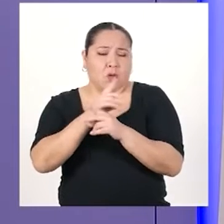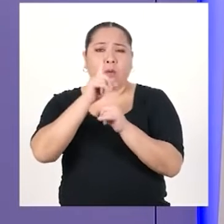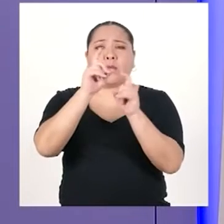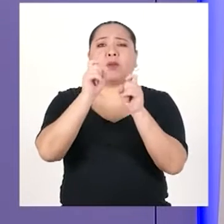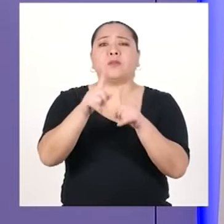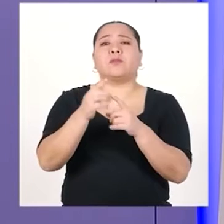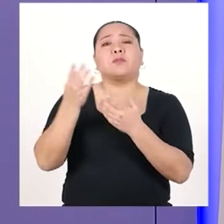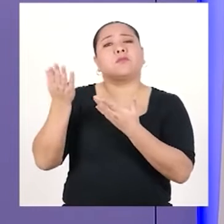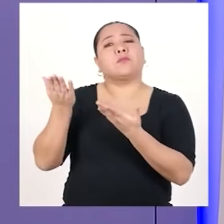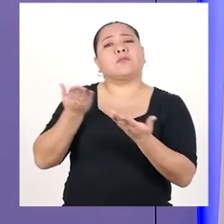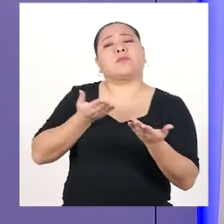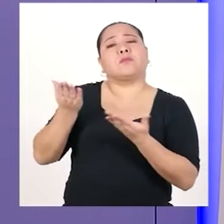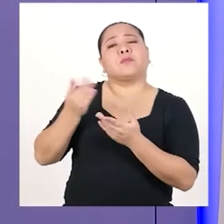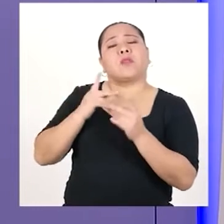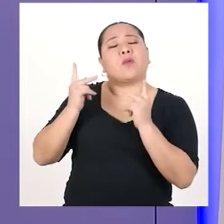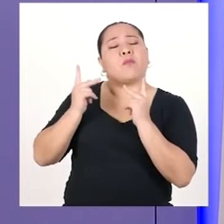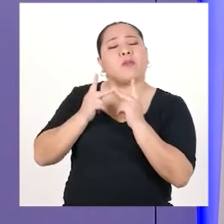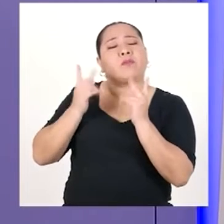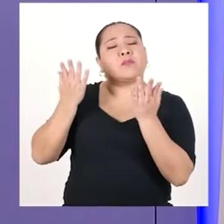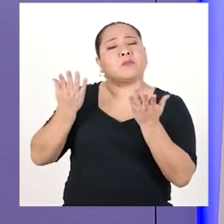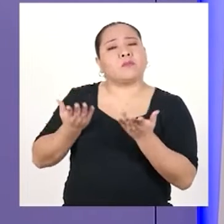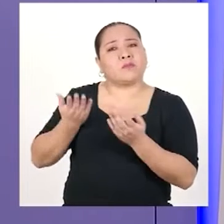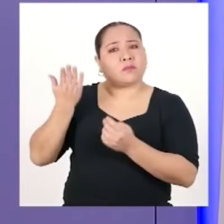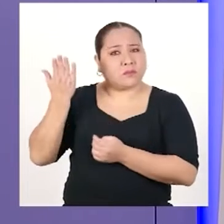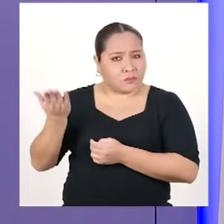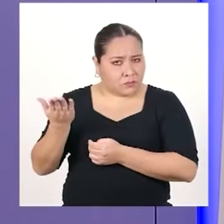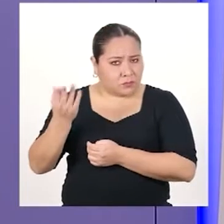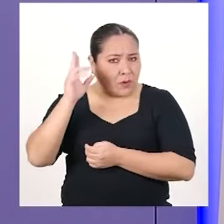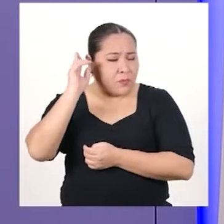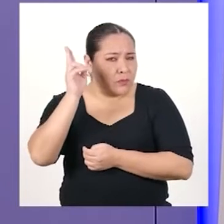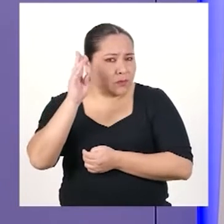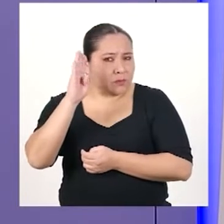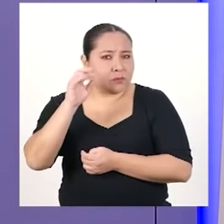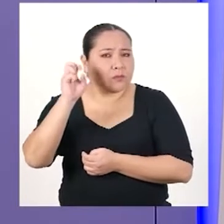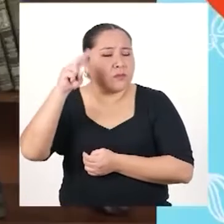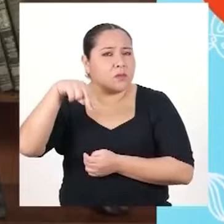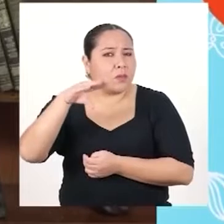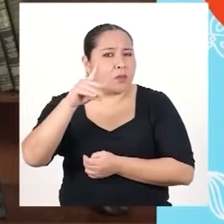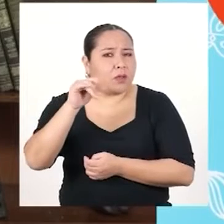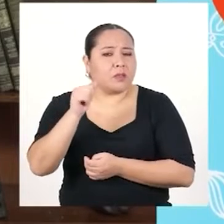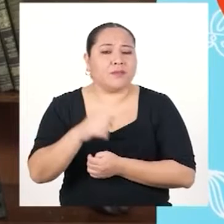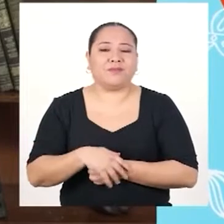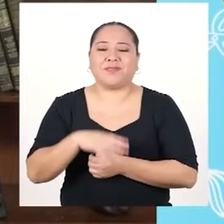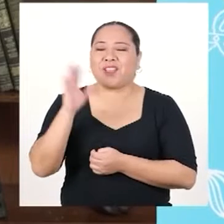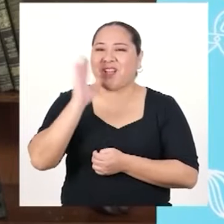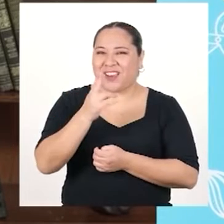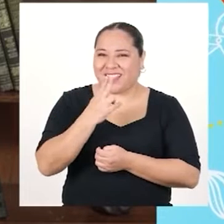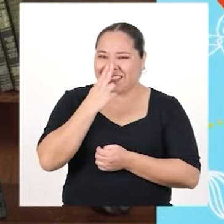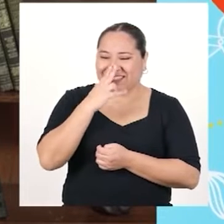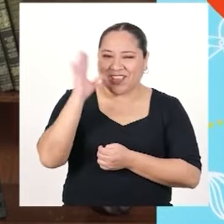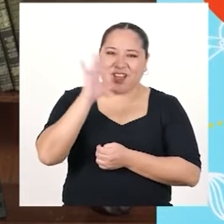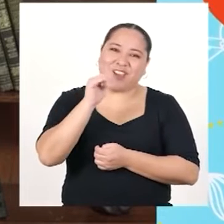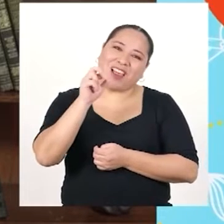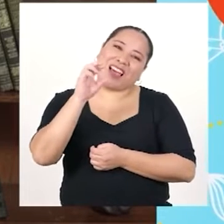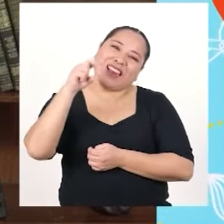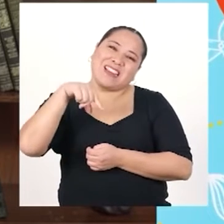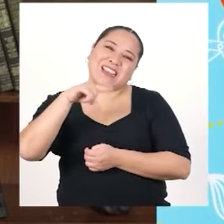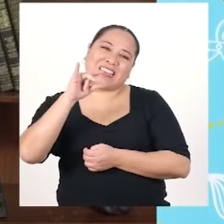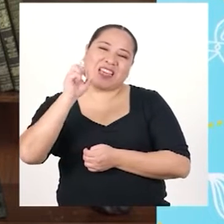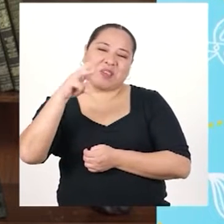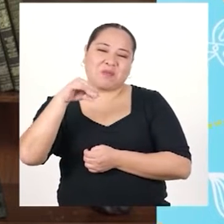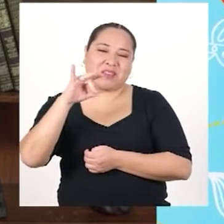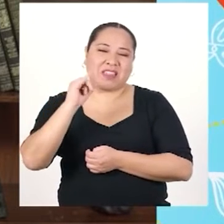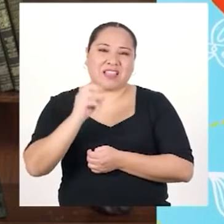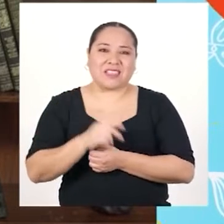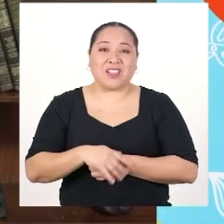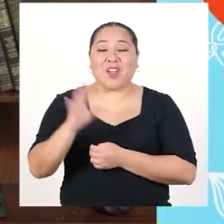pregunta, tengo a la invitada perfecta. ¿Está allí, profesora Brenda? Hola Tocino, hola Arquímedes, hola a